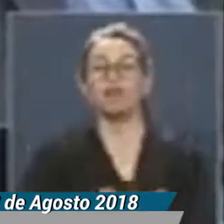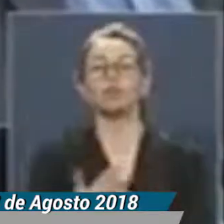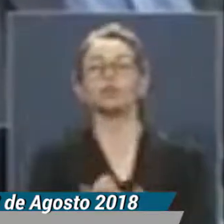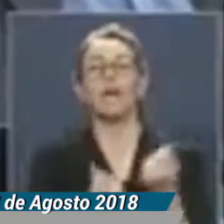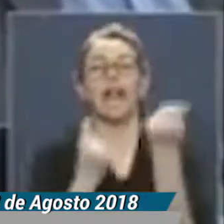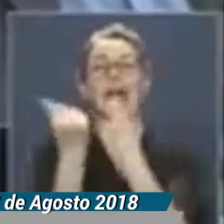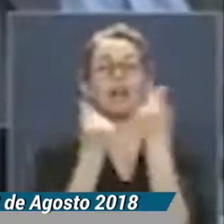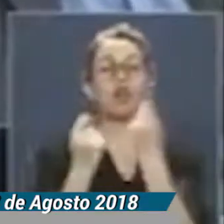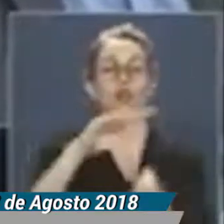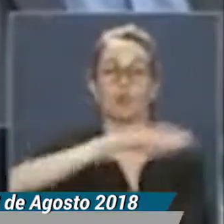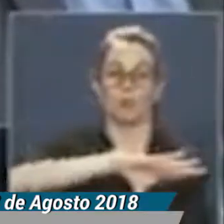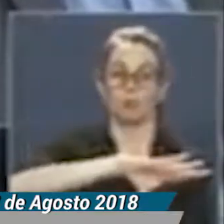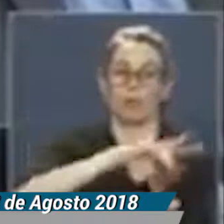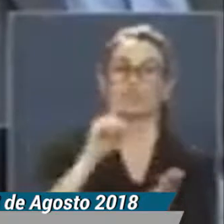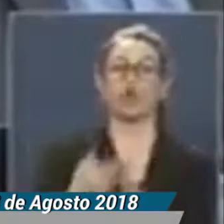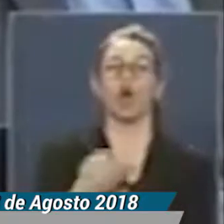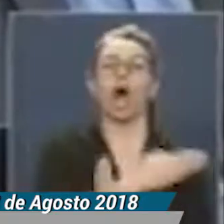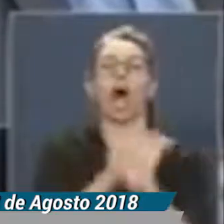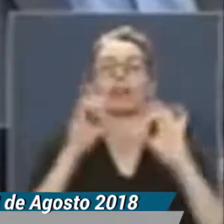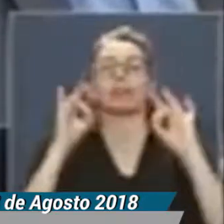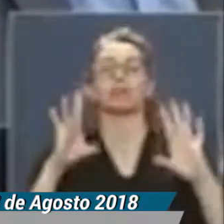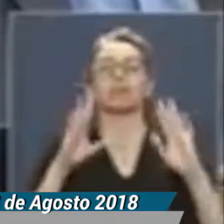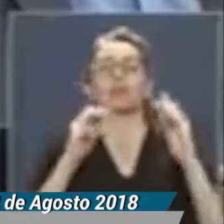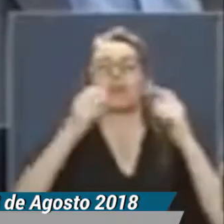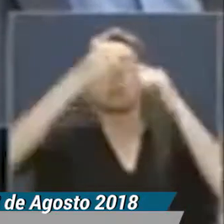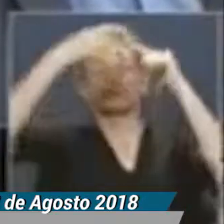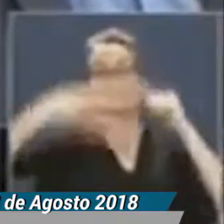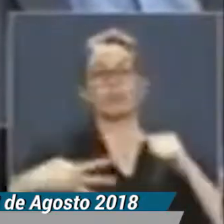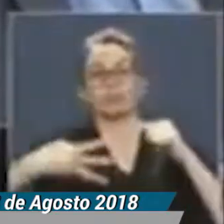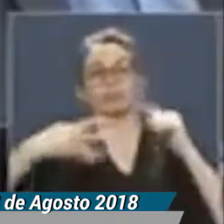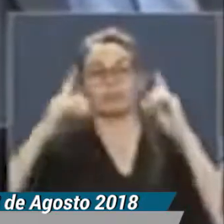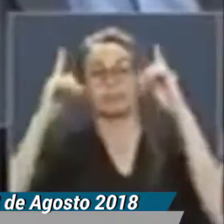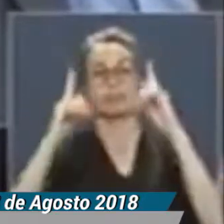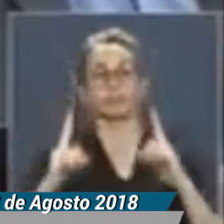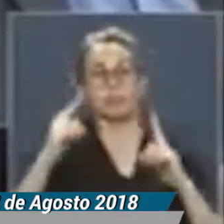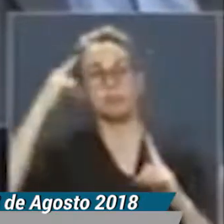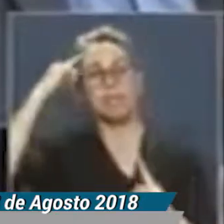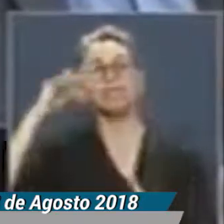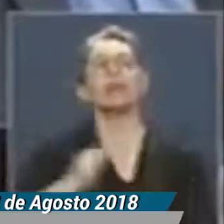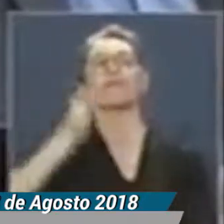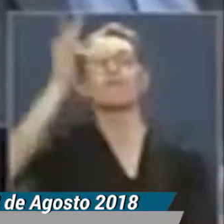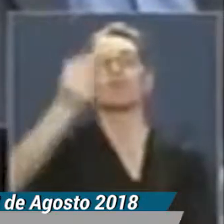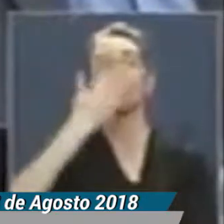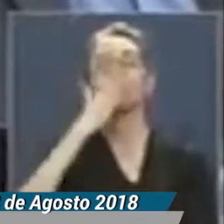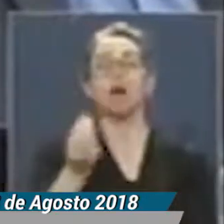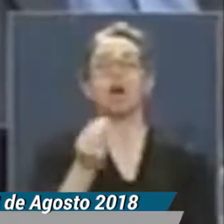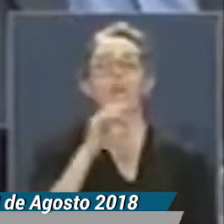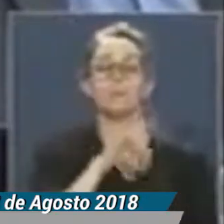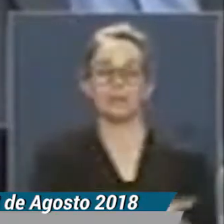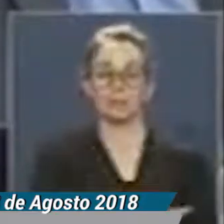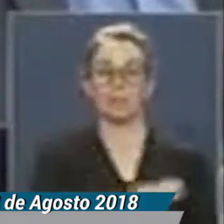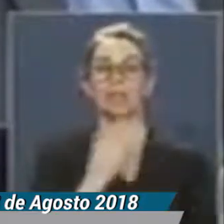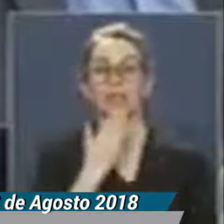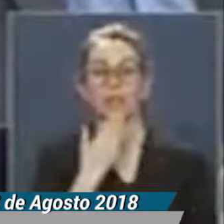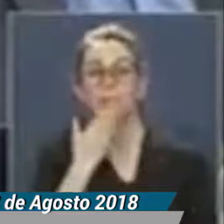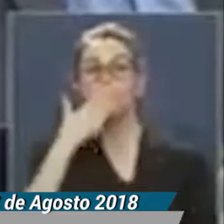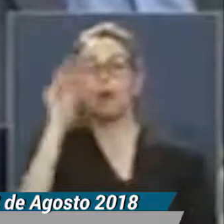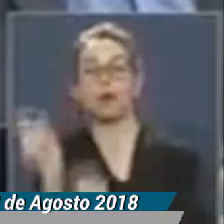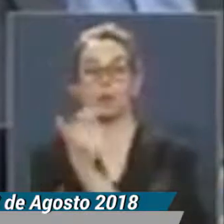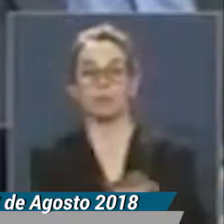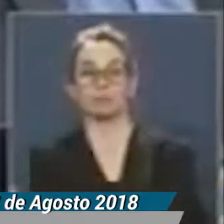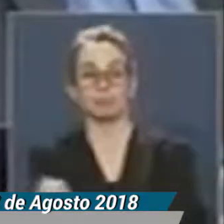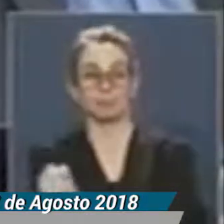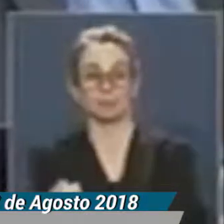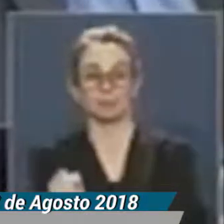económica y no dejar preestablecido y fijo un escenario que esperamos que sea mejor para Chile y por lo tanto también mejor para los